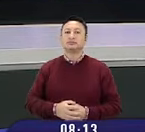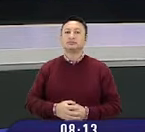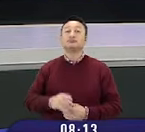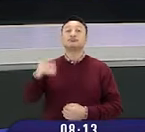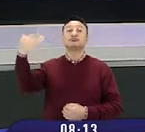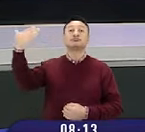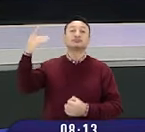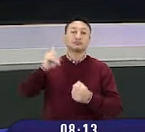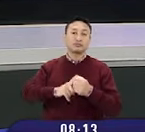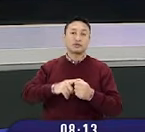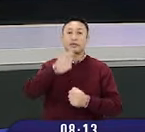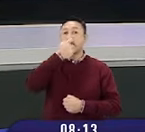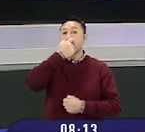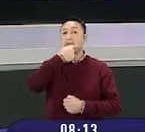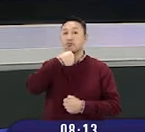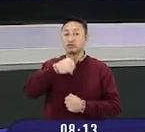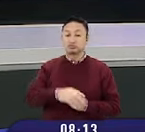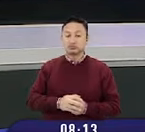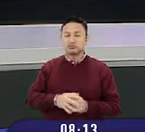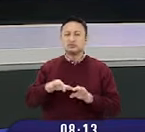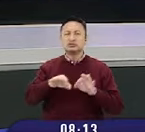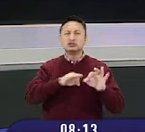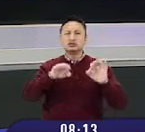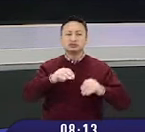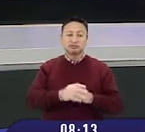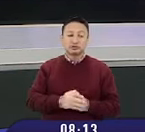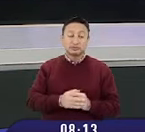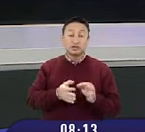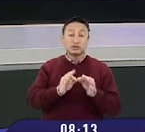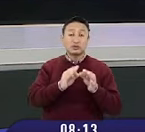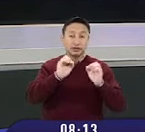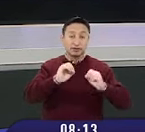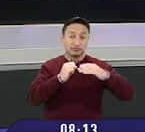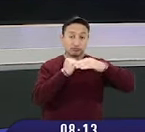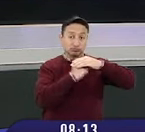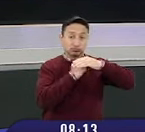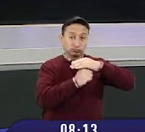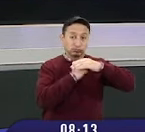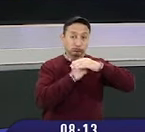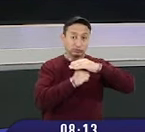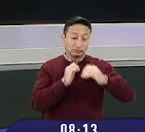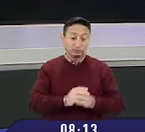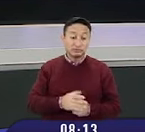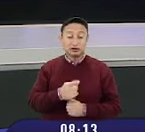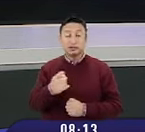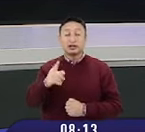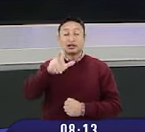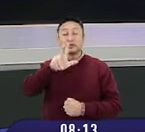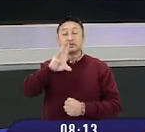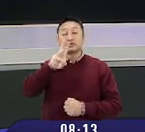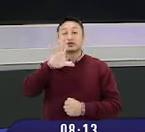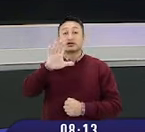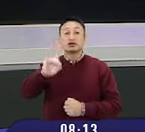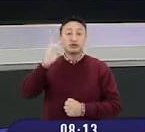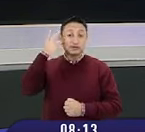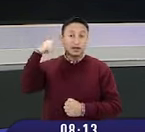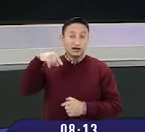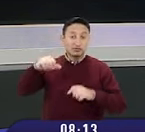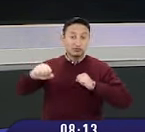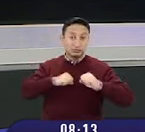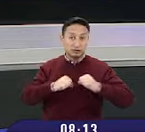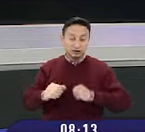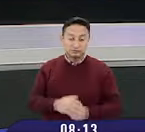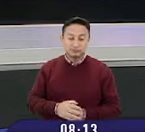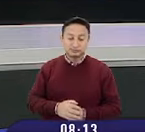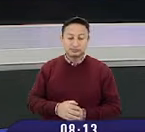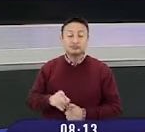de Quito, Pavel Muñoz, también se refirió al mantenimiento de los trenes del metro durante su evento por sus 365 días de gestión.